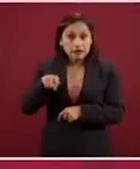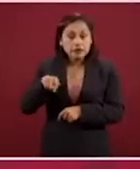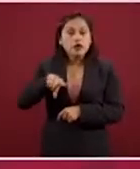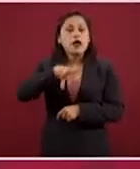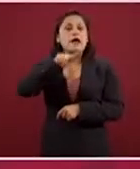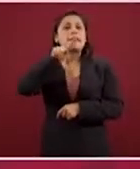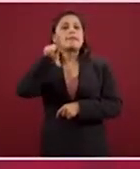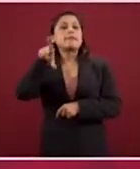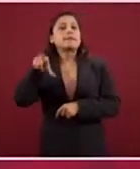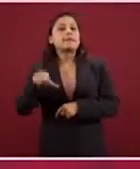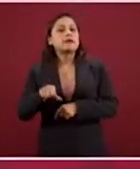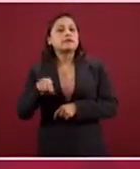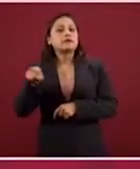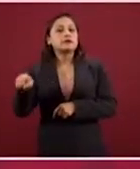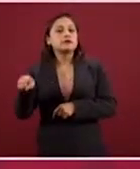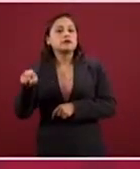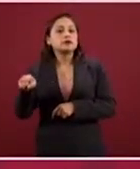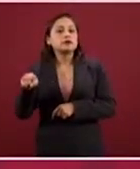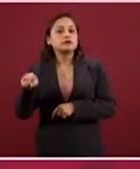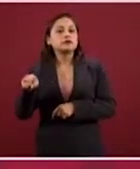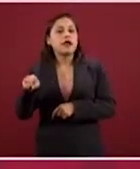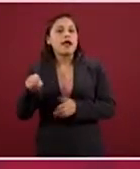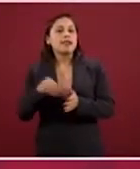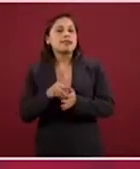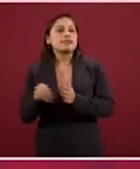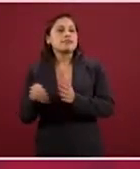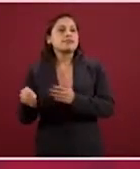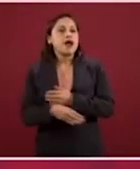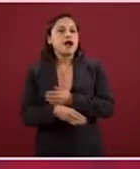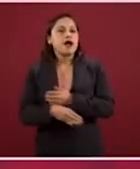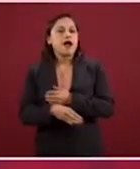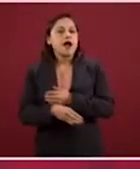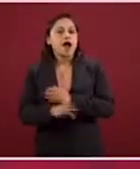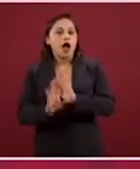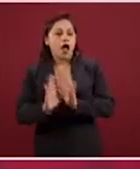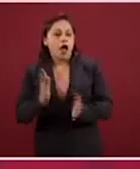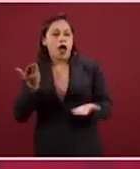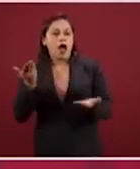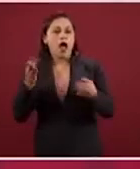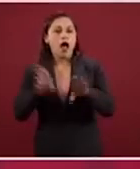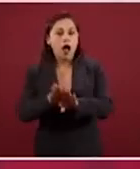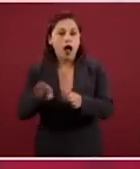pretextos o excusas para detenernos una obra